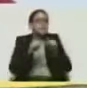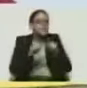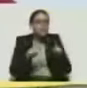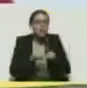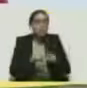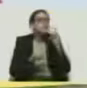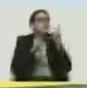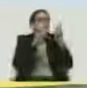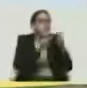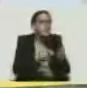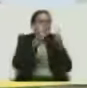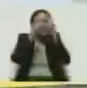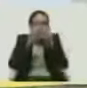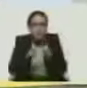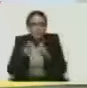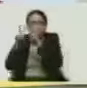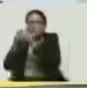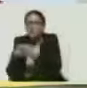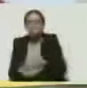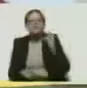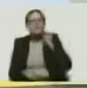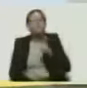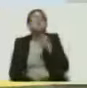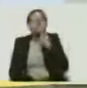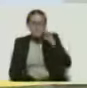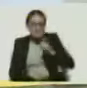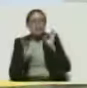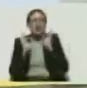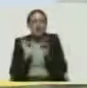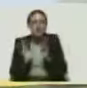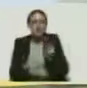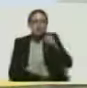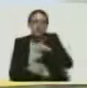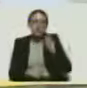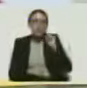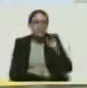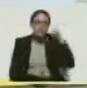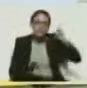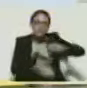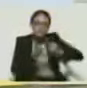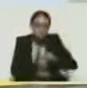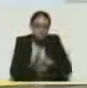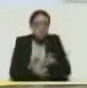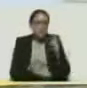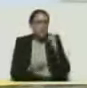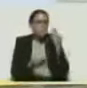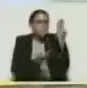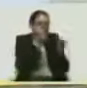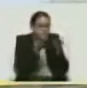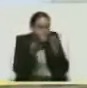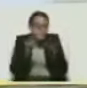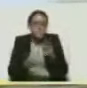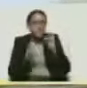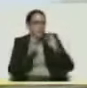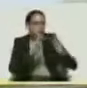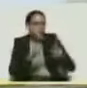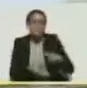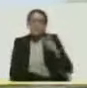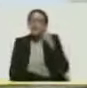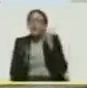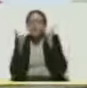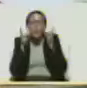Es el verdadero espíritu de la comuna, donde la asamblea, la planificación, la consulta, el voto, la decisión de las grandes mayorías,